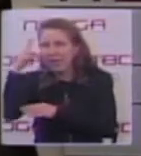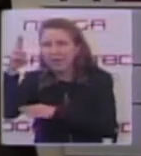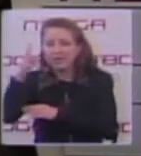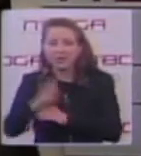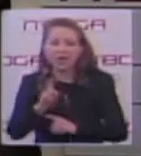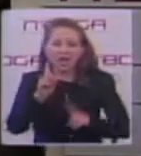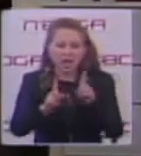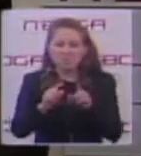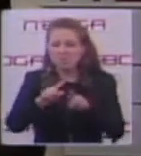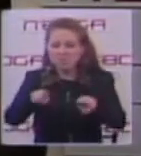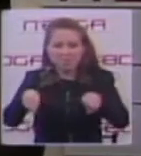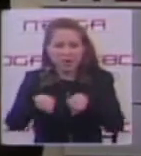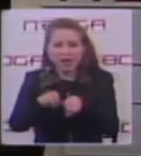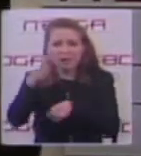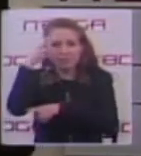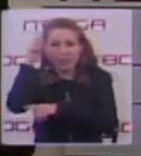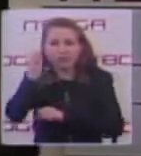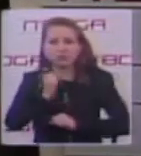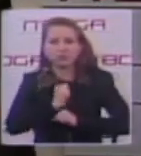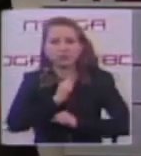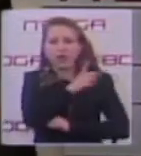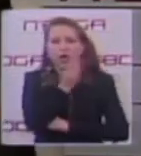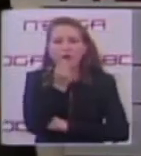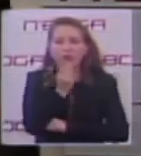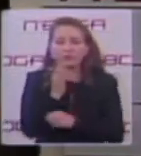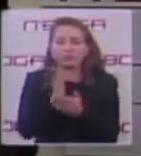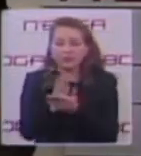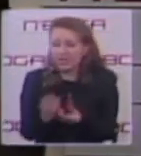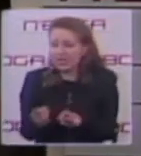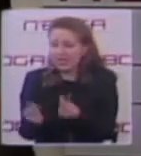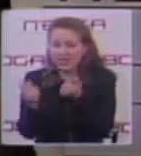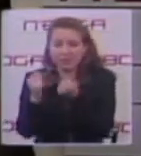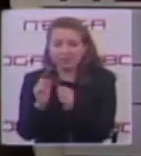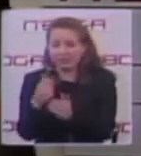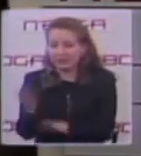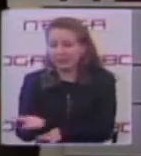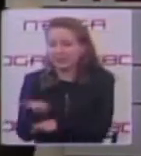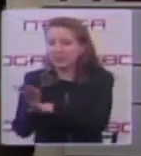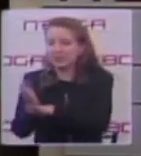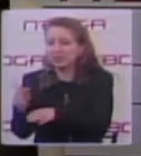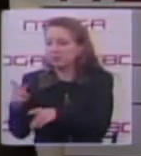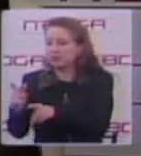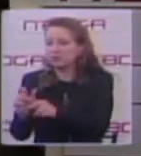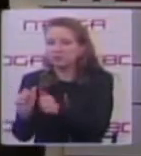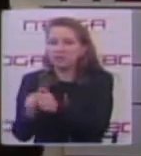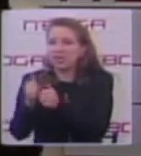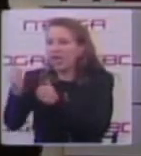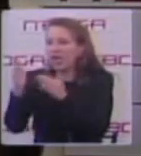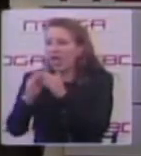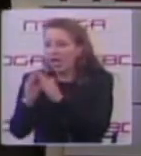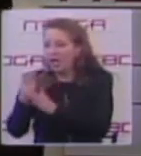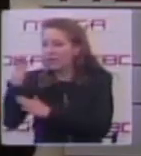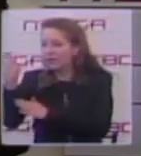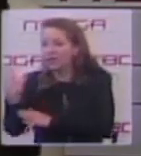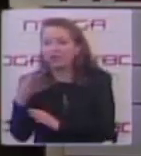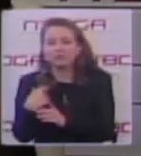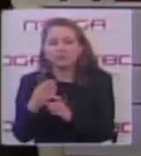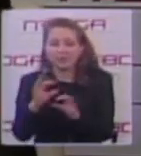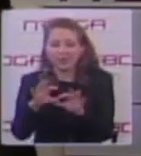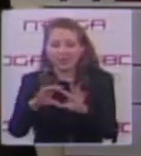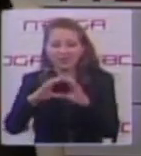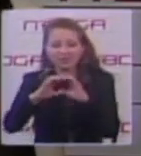platos mexicanos que son y pueden ser preparados rápidamente y servidos a domicilio, como tacos,